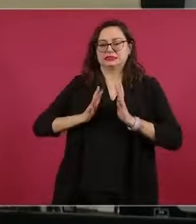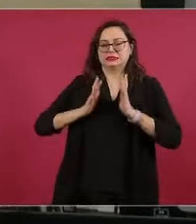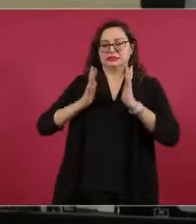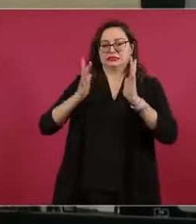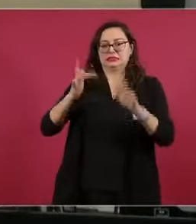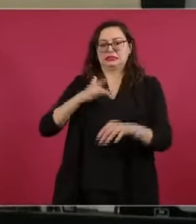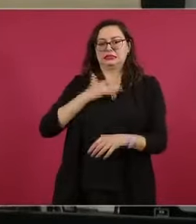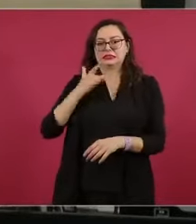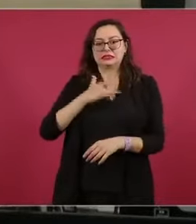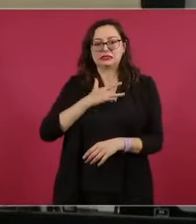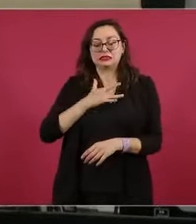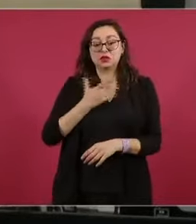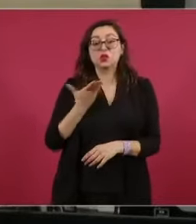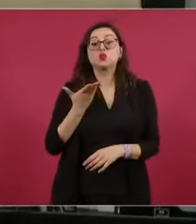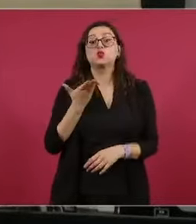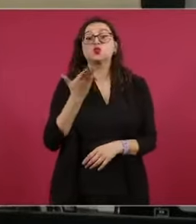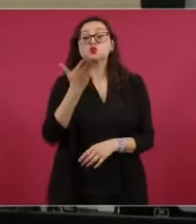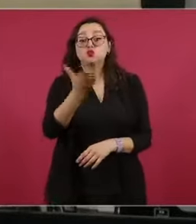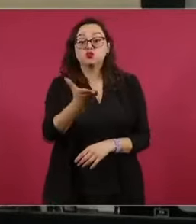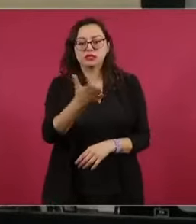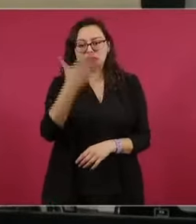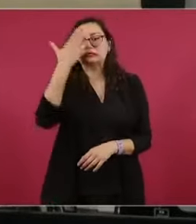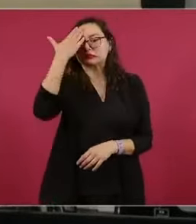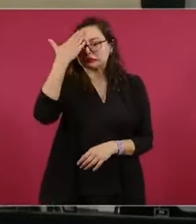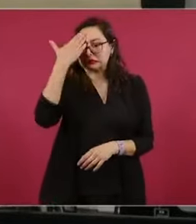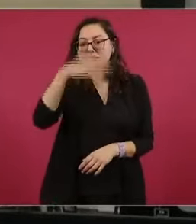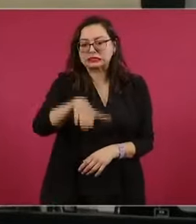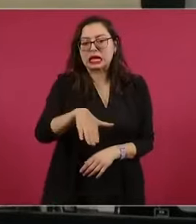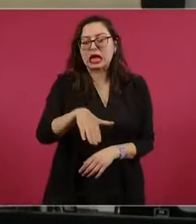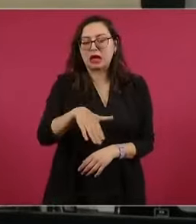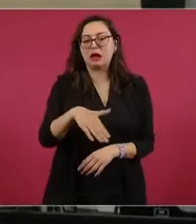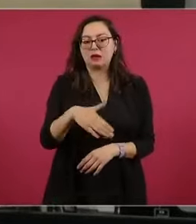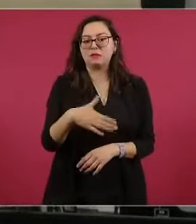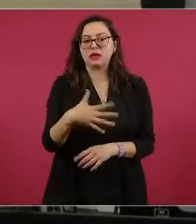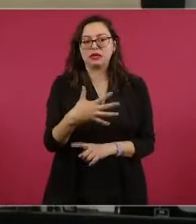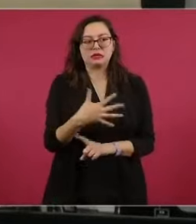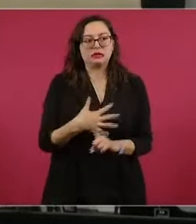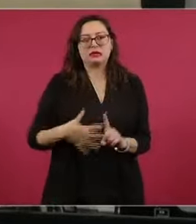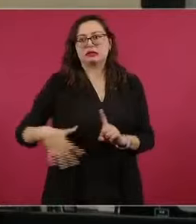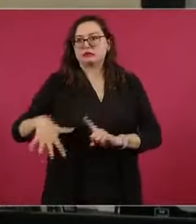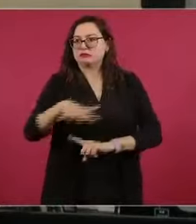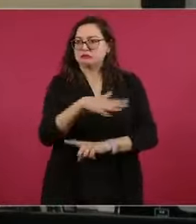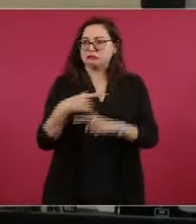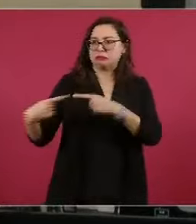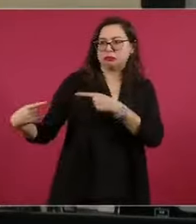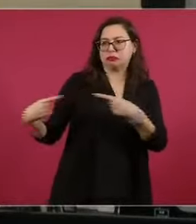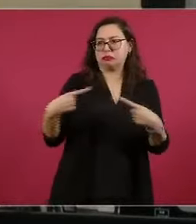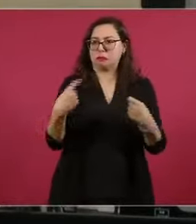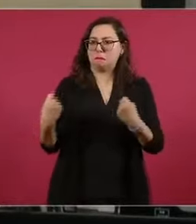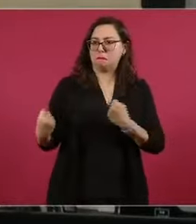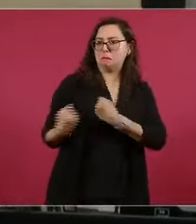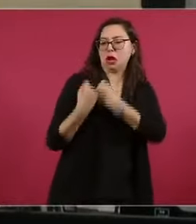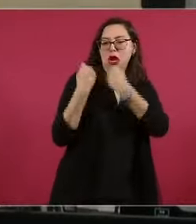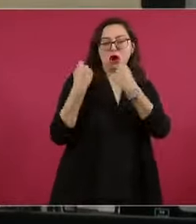usted se está preparando para crear también un clima adverso.